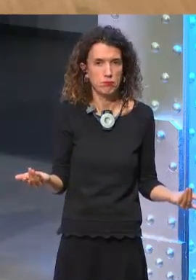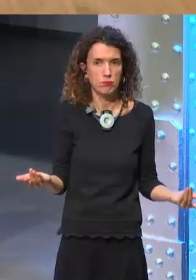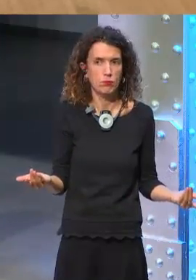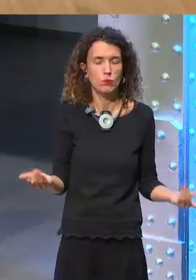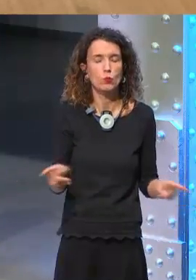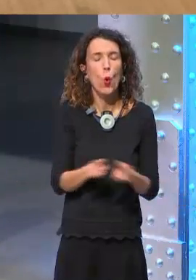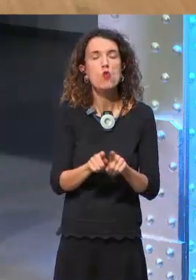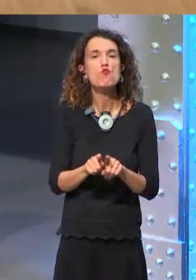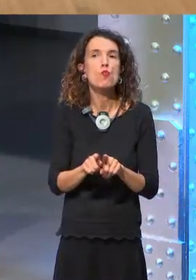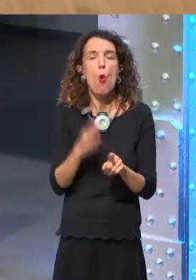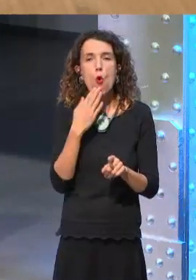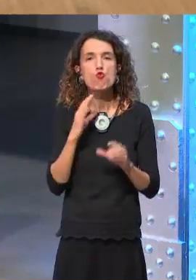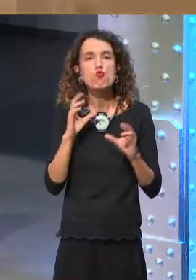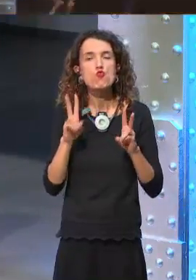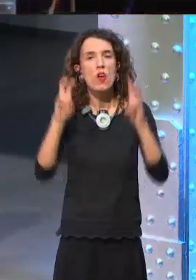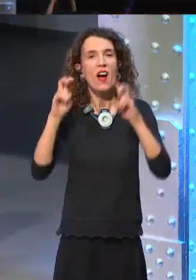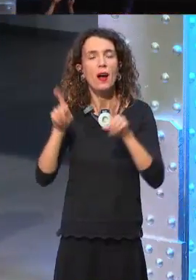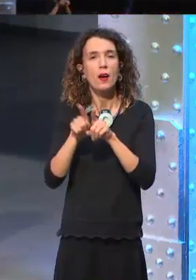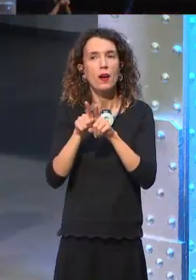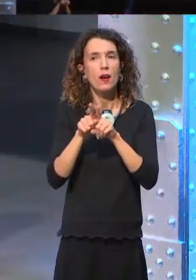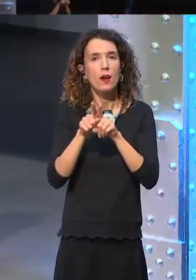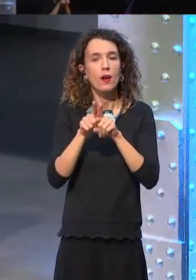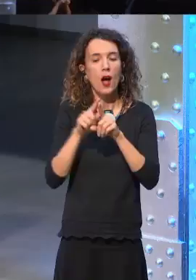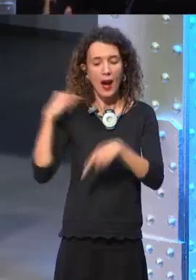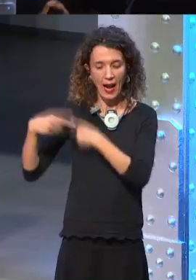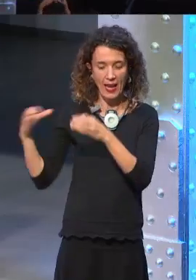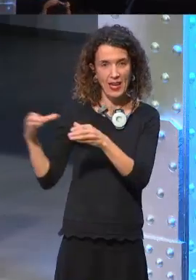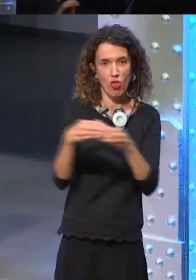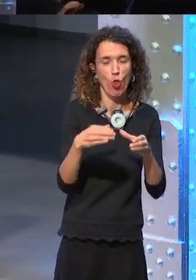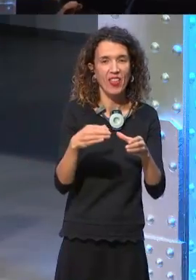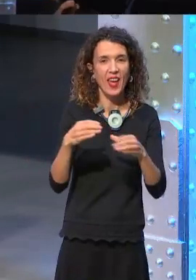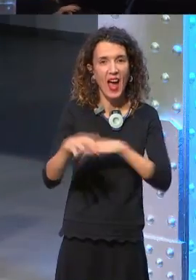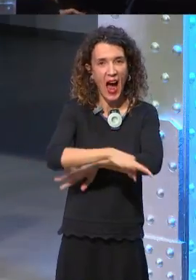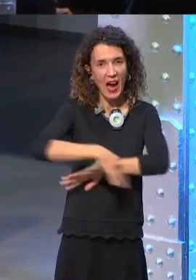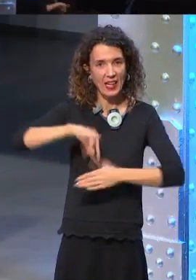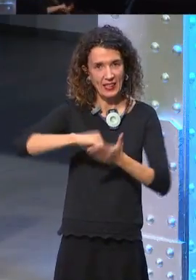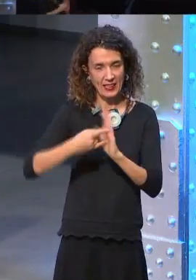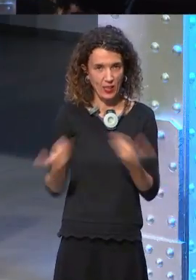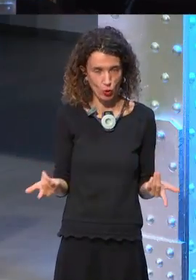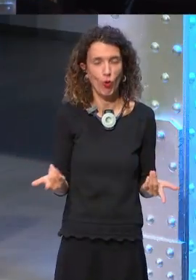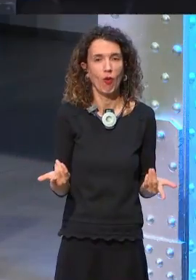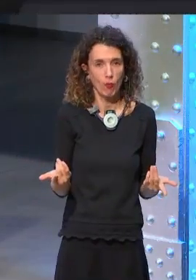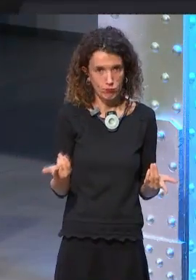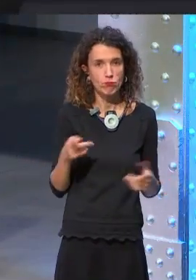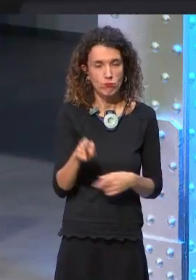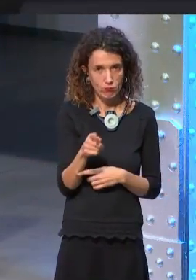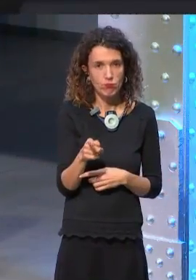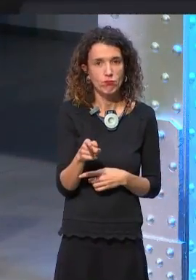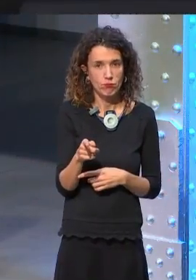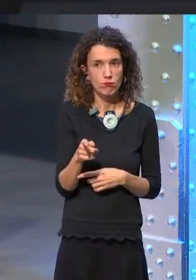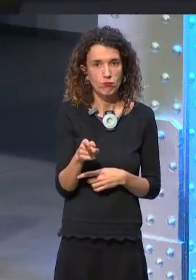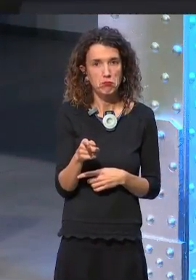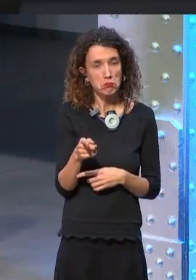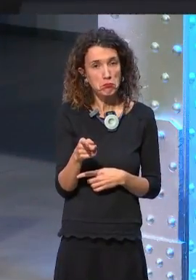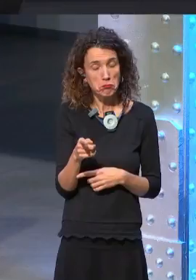que es una nueva generación de arquitectos los que van a